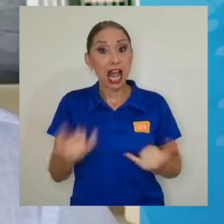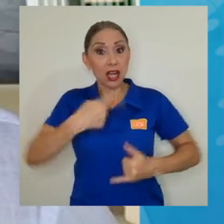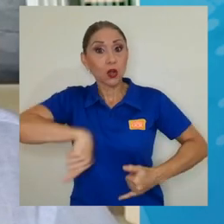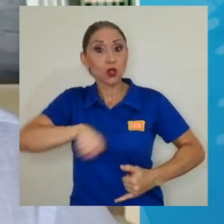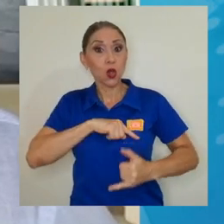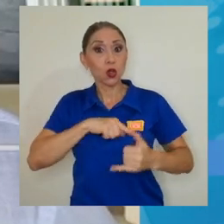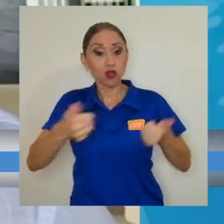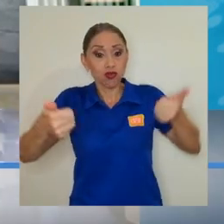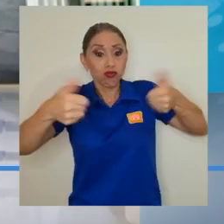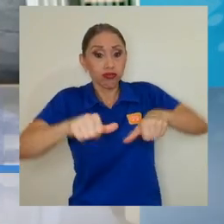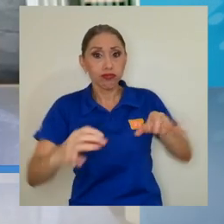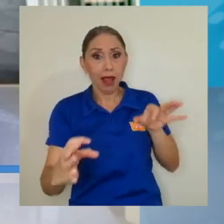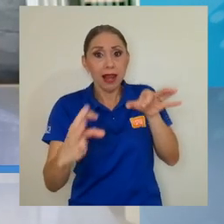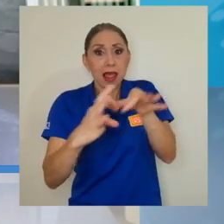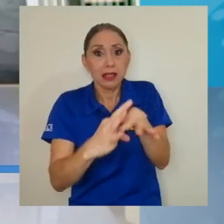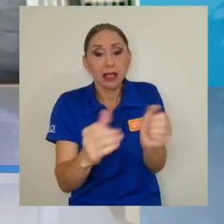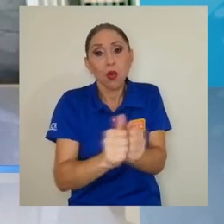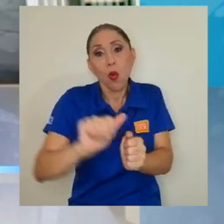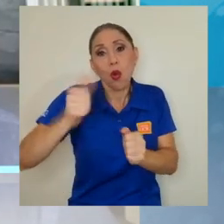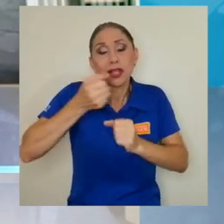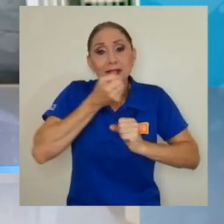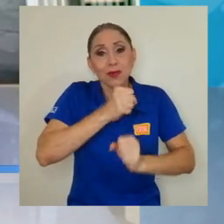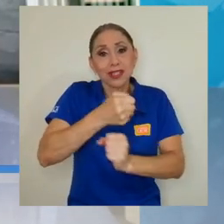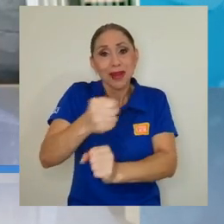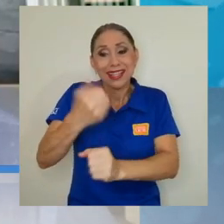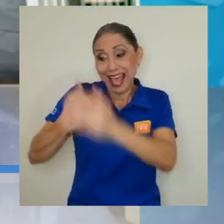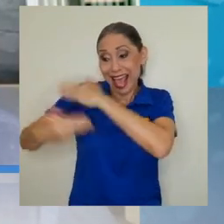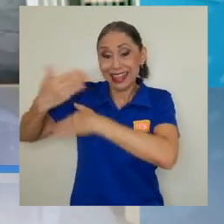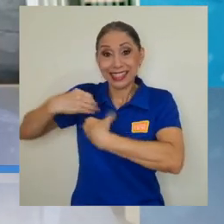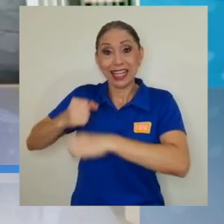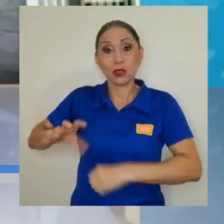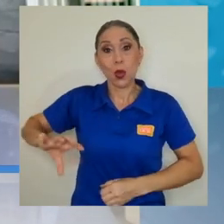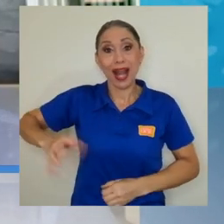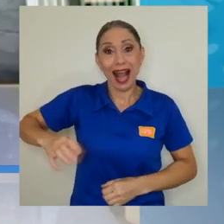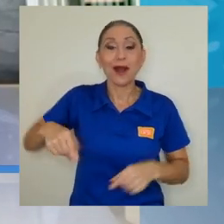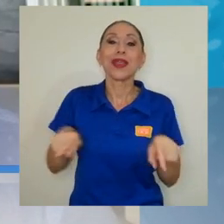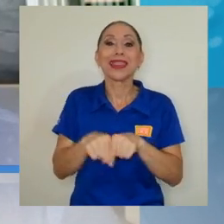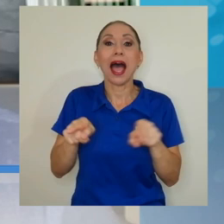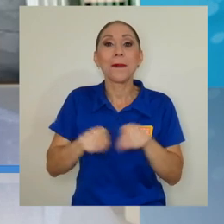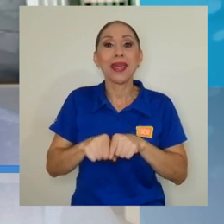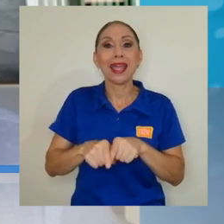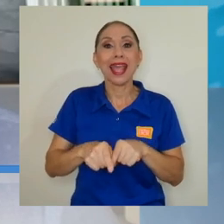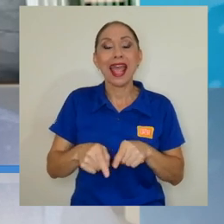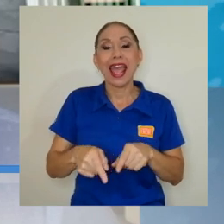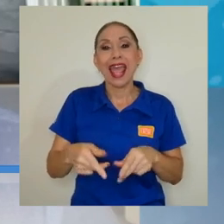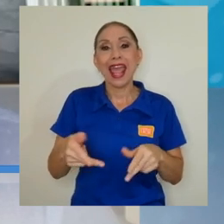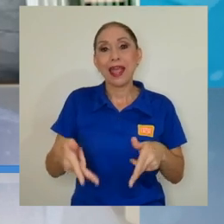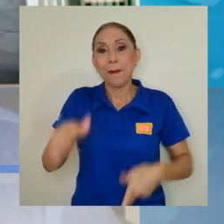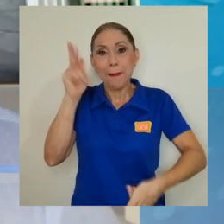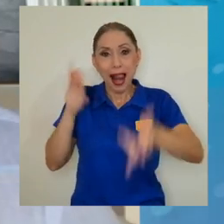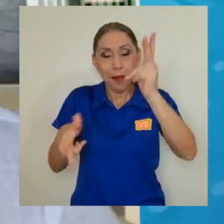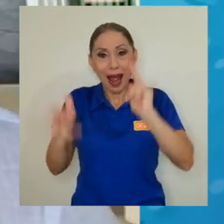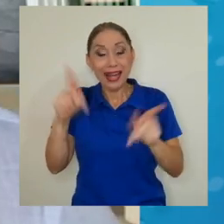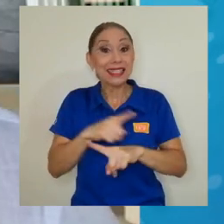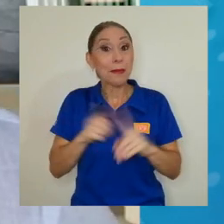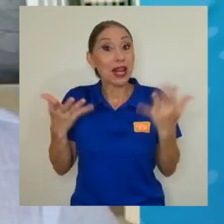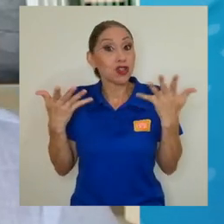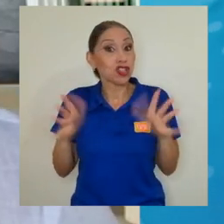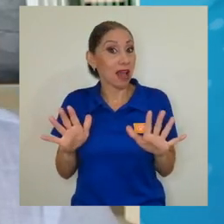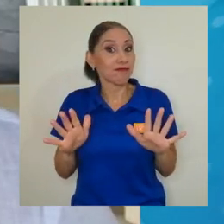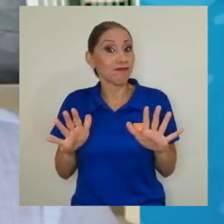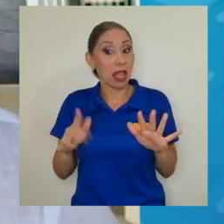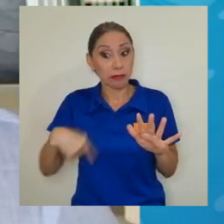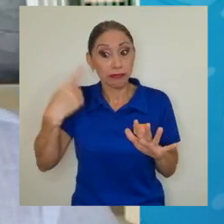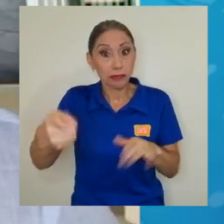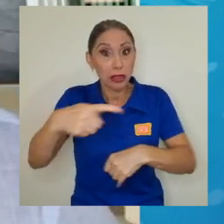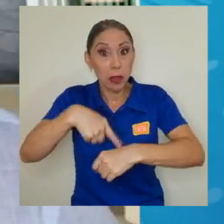haciendo alianzas con otras municipalidades porque se realizó en Naranjo y en Palmares, pero ya vamos a iniciar también, apenas se